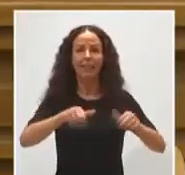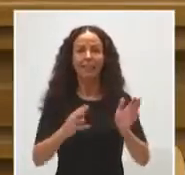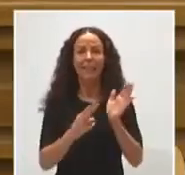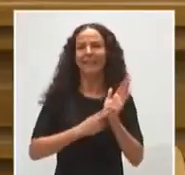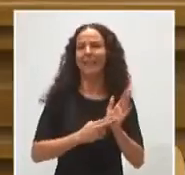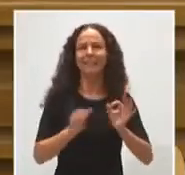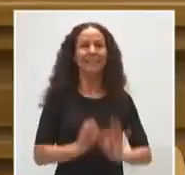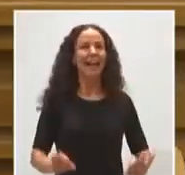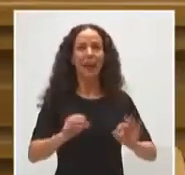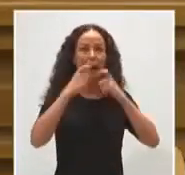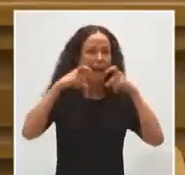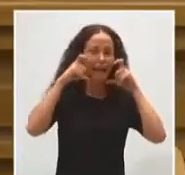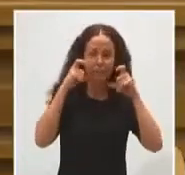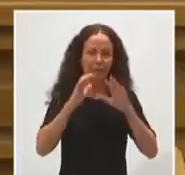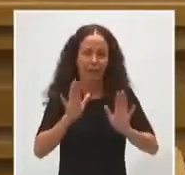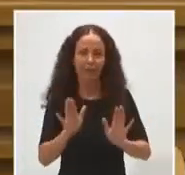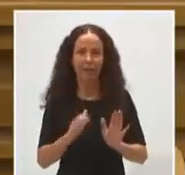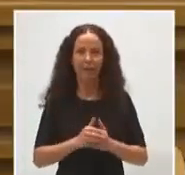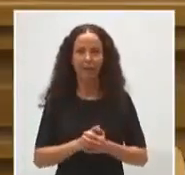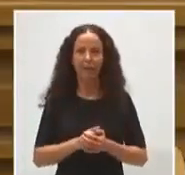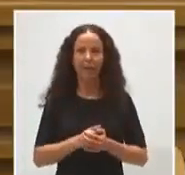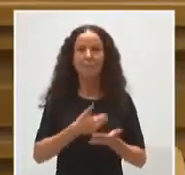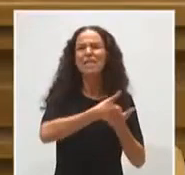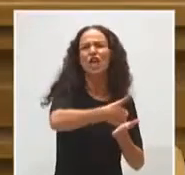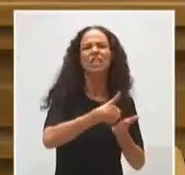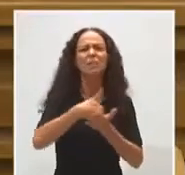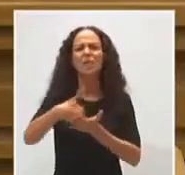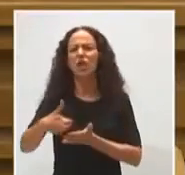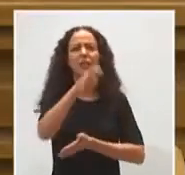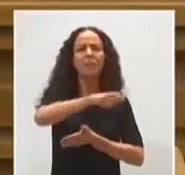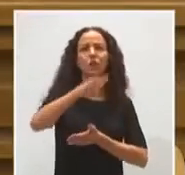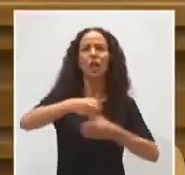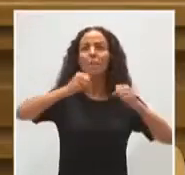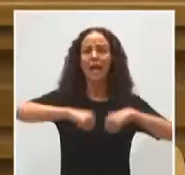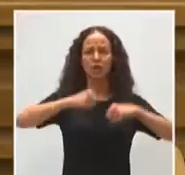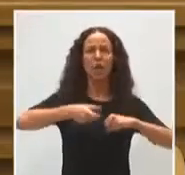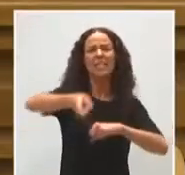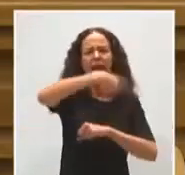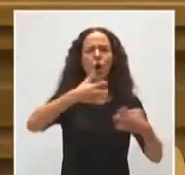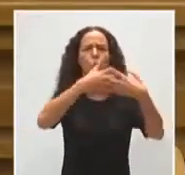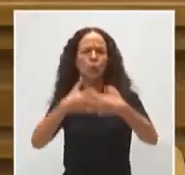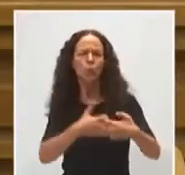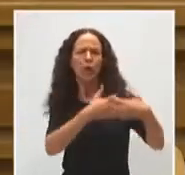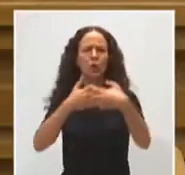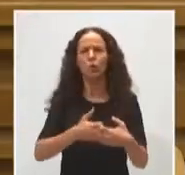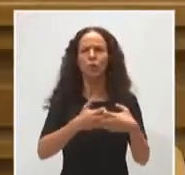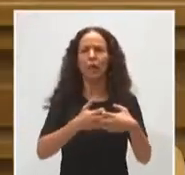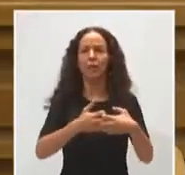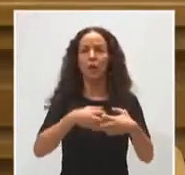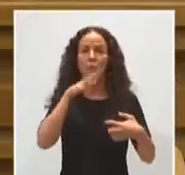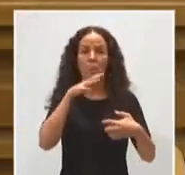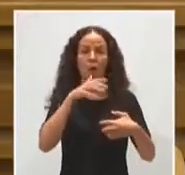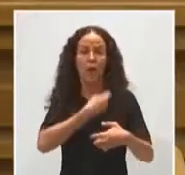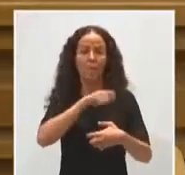sin tiritas millones y millones de personas muy mayores levantaron españa y nos han permitido a muchos de los que